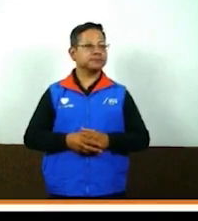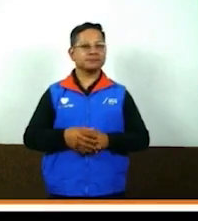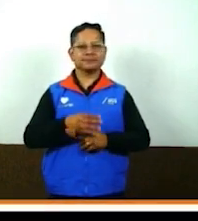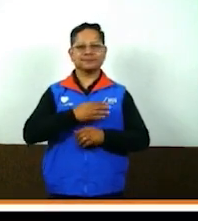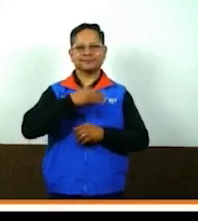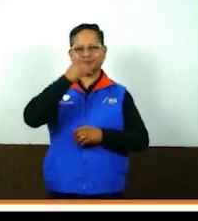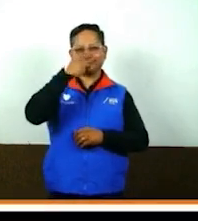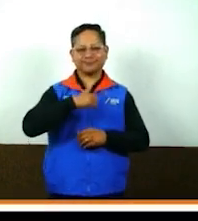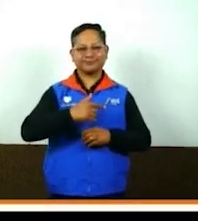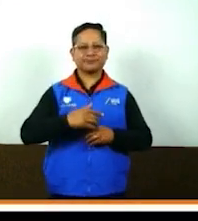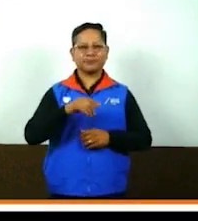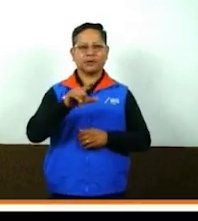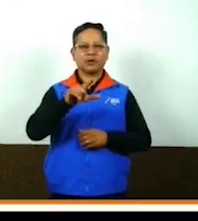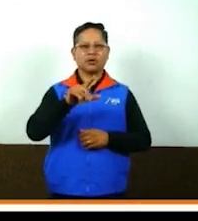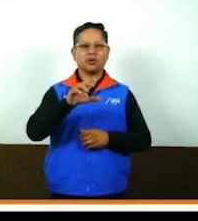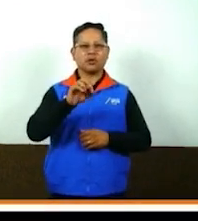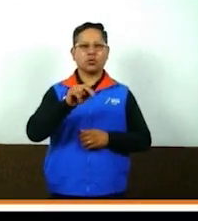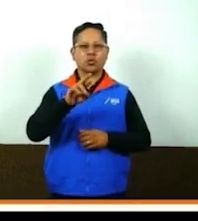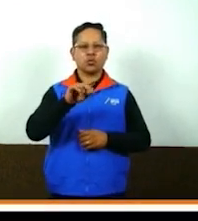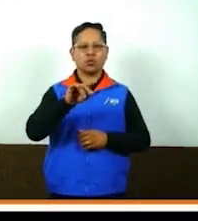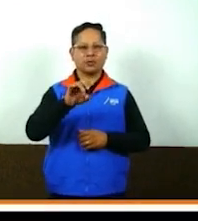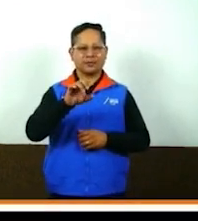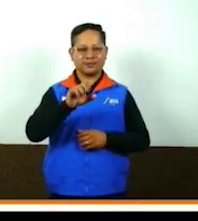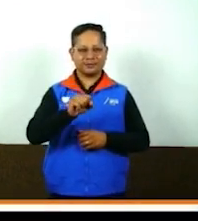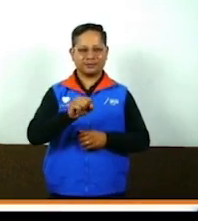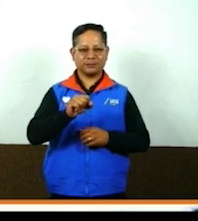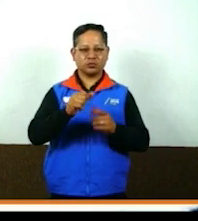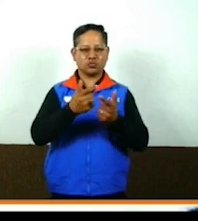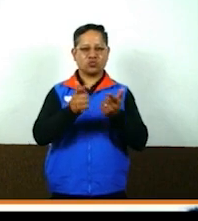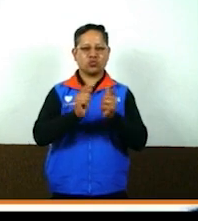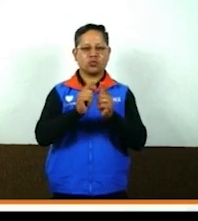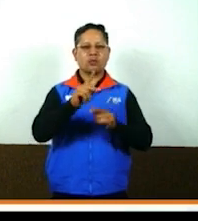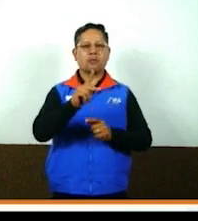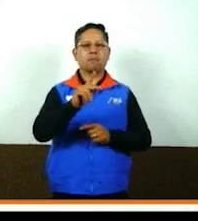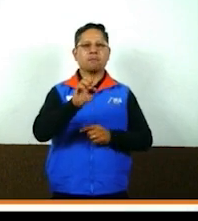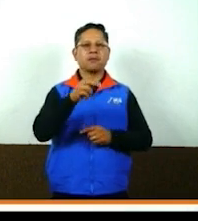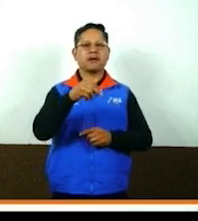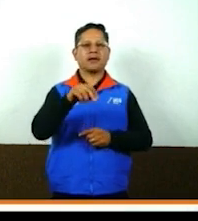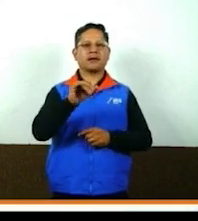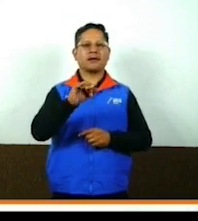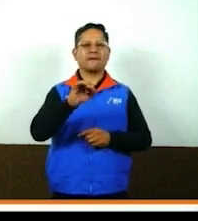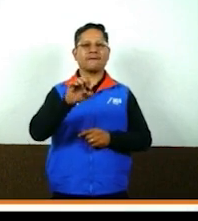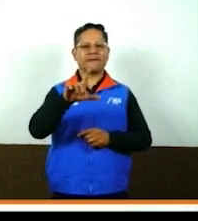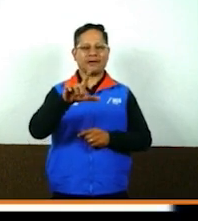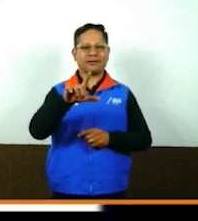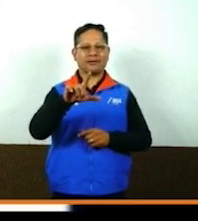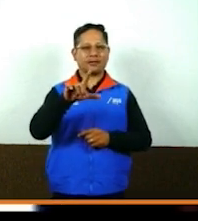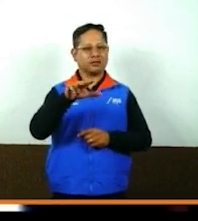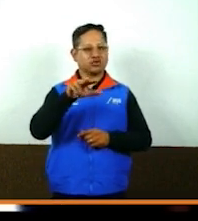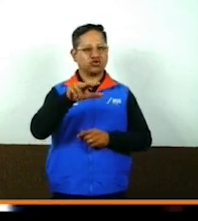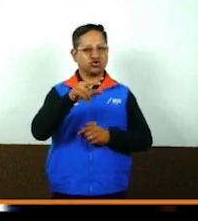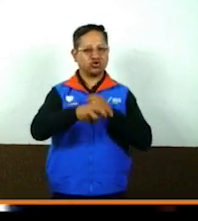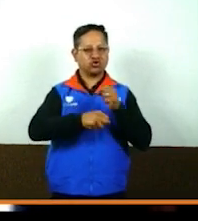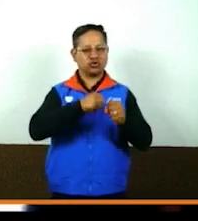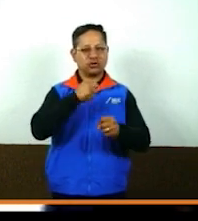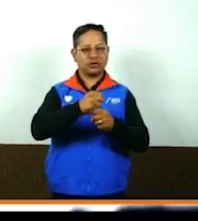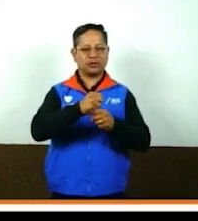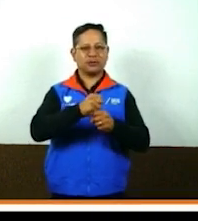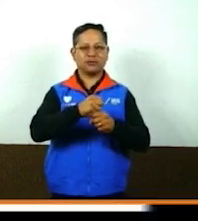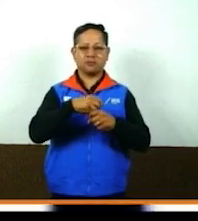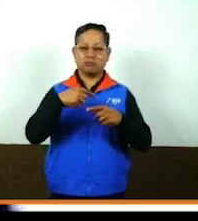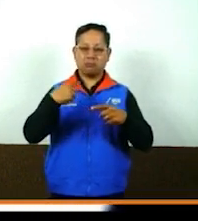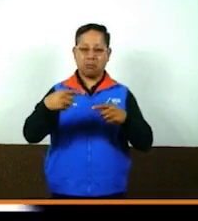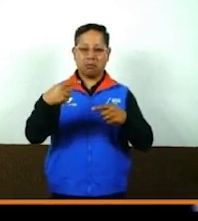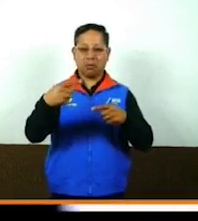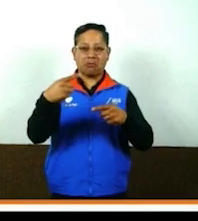Buenas noches. Lourdes López Zuckerman, Grupo Peñafiel, una compañía de Keurig Dr. Pepper, 18 años